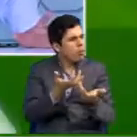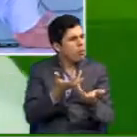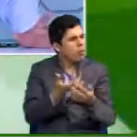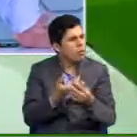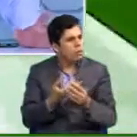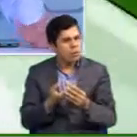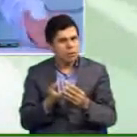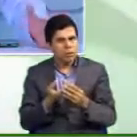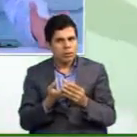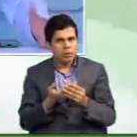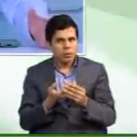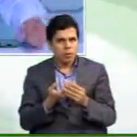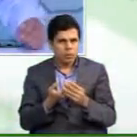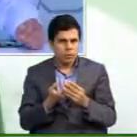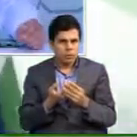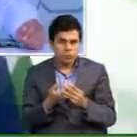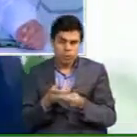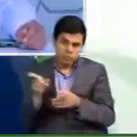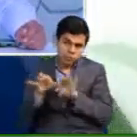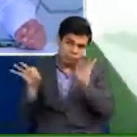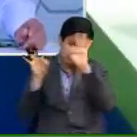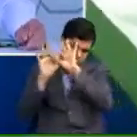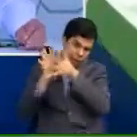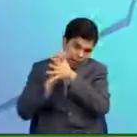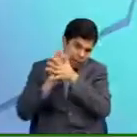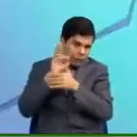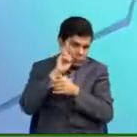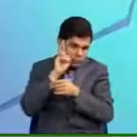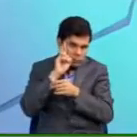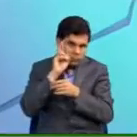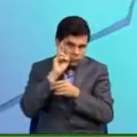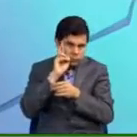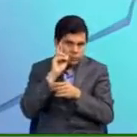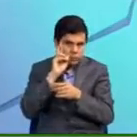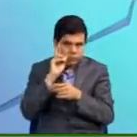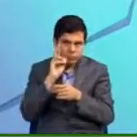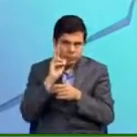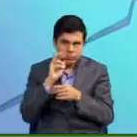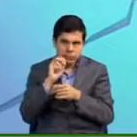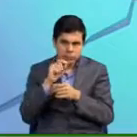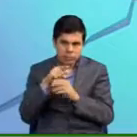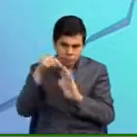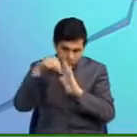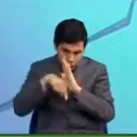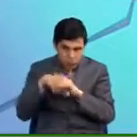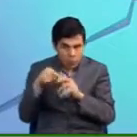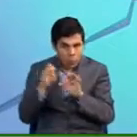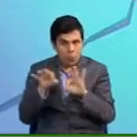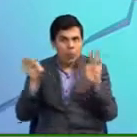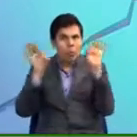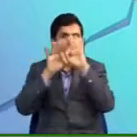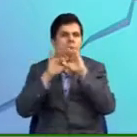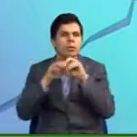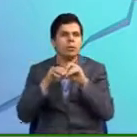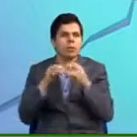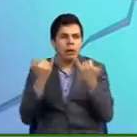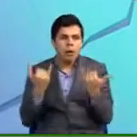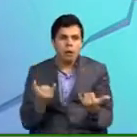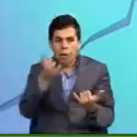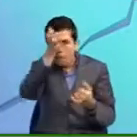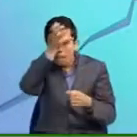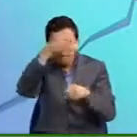eso eso es algo que es bien importante que lo haga profundizado resulta que este es un negocio